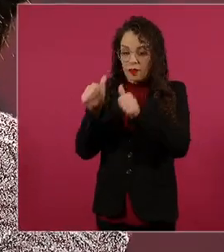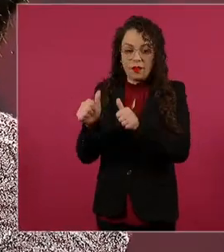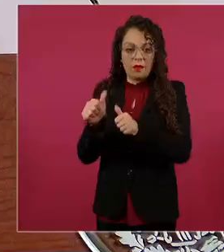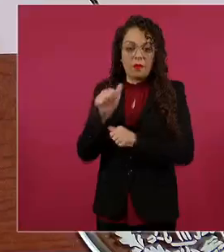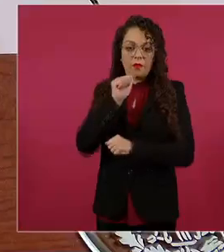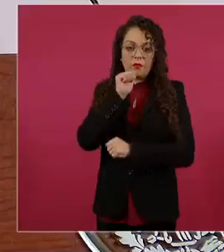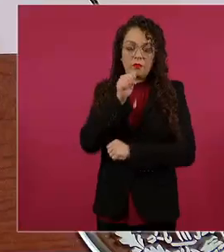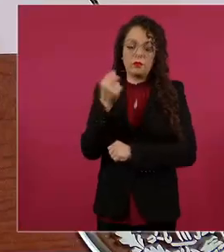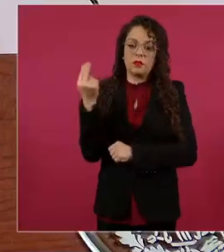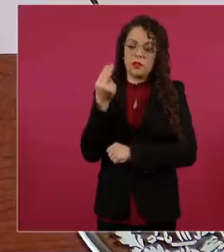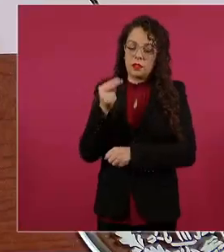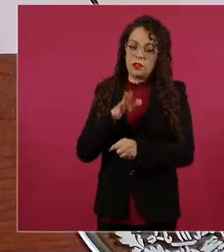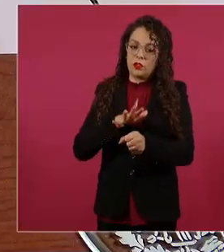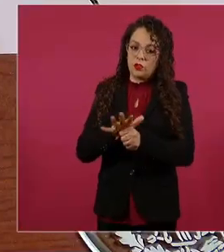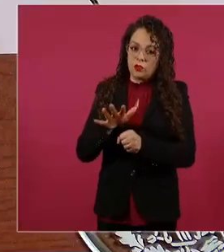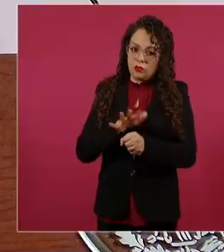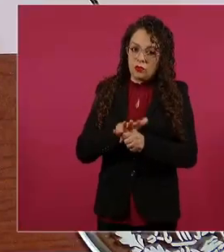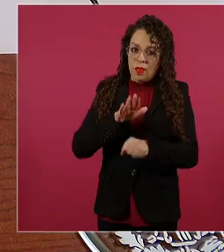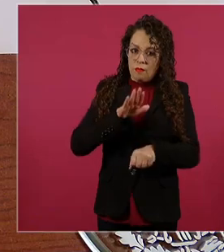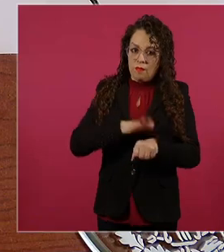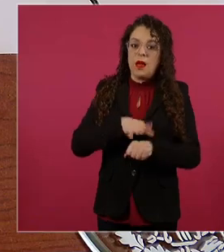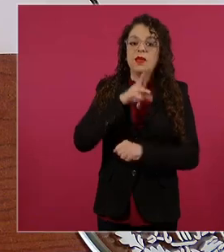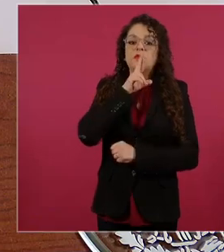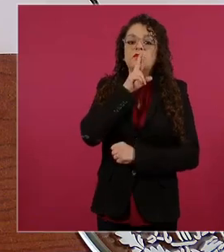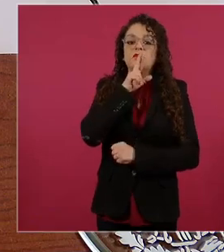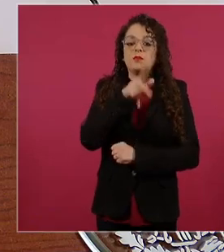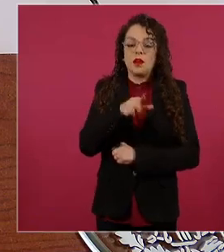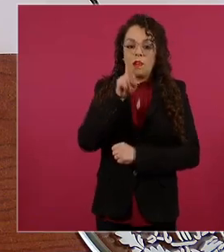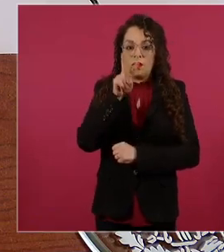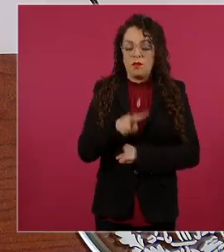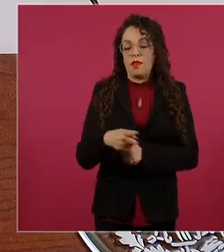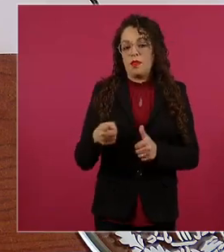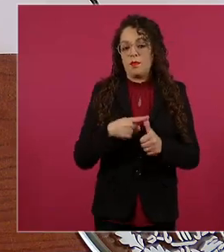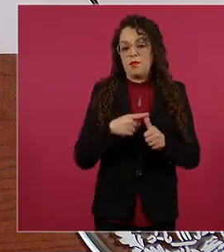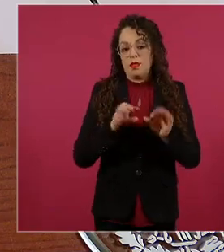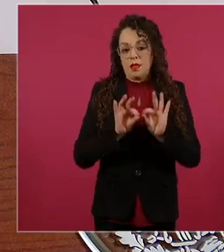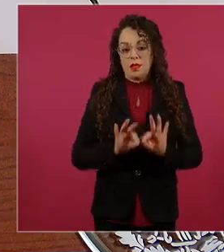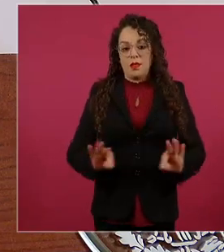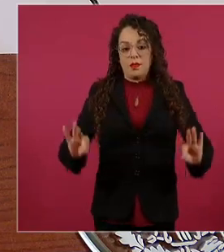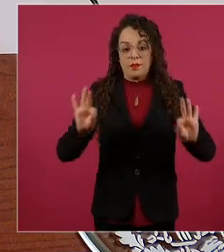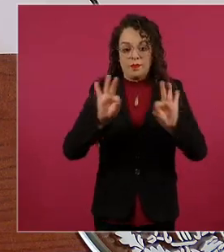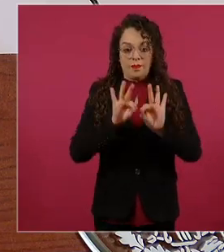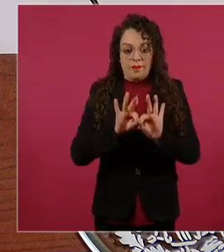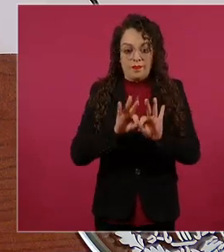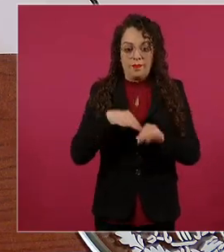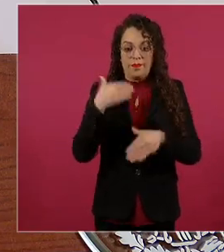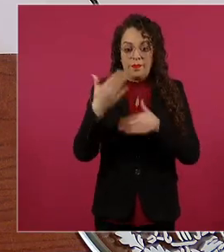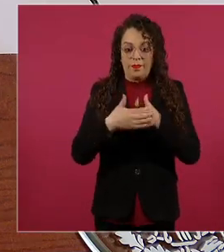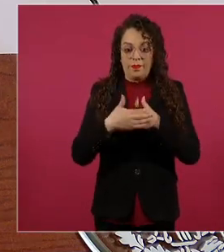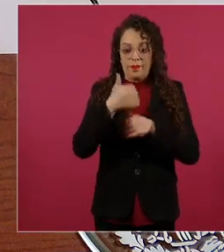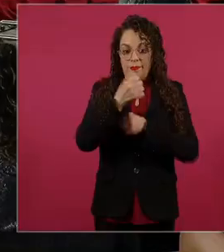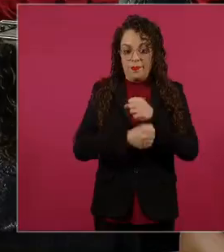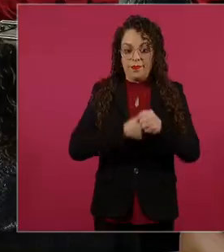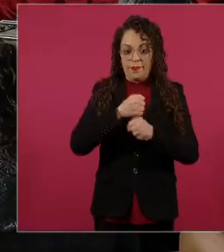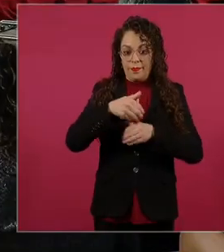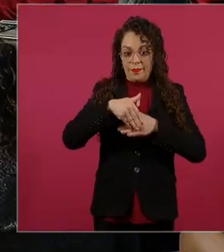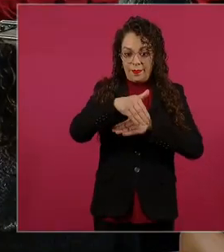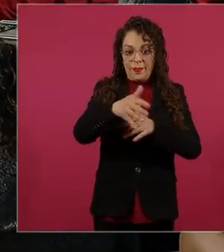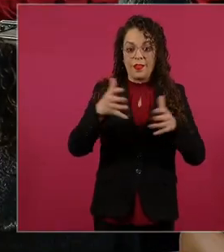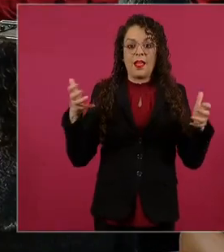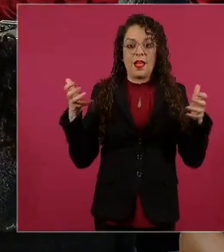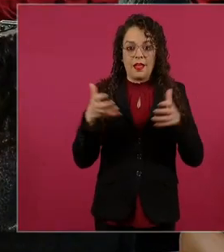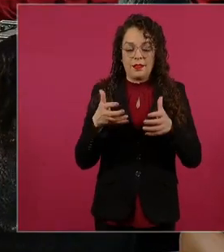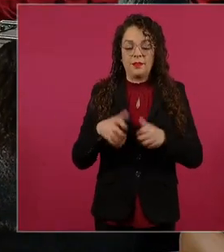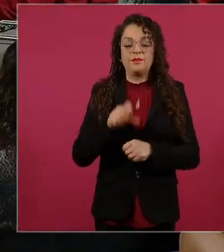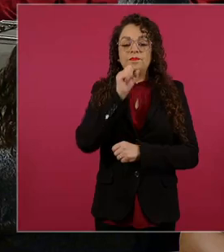una importancia muy, muy particular que desarrollaremos en los próximos seis años. También aprovechar